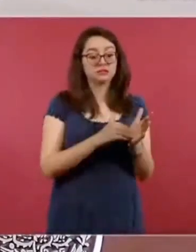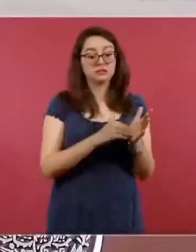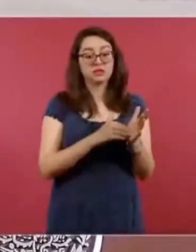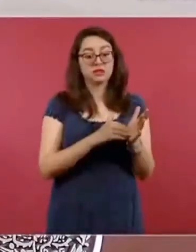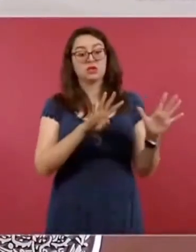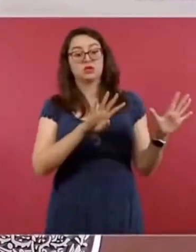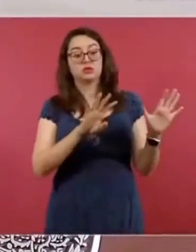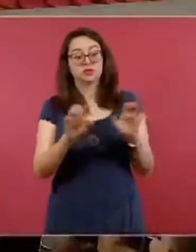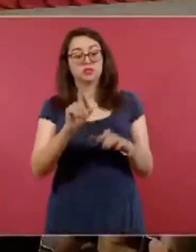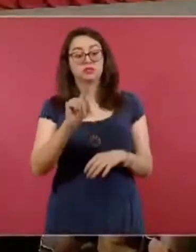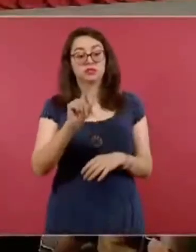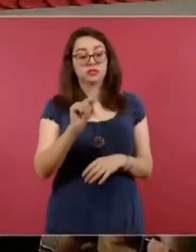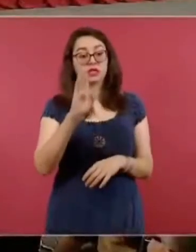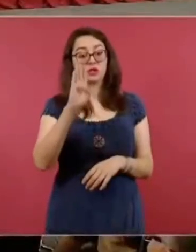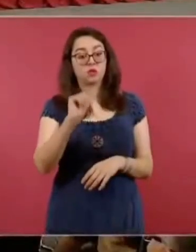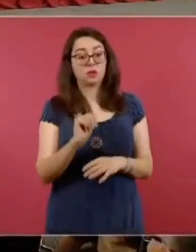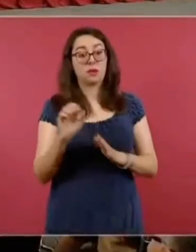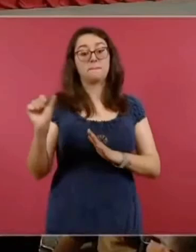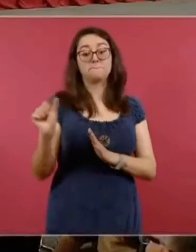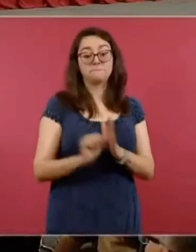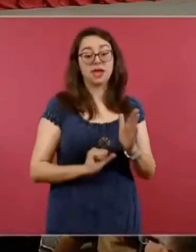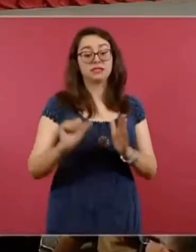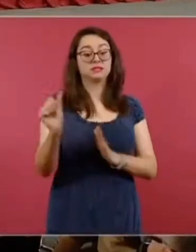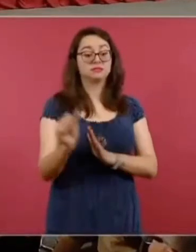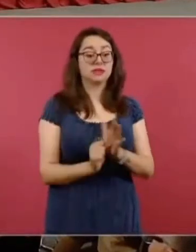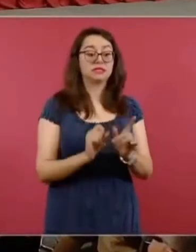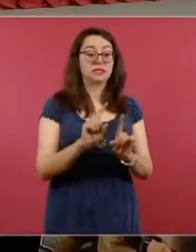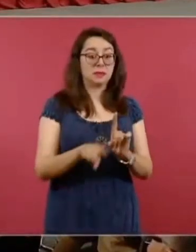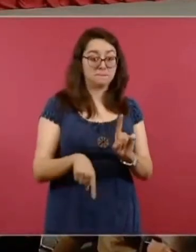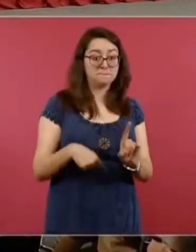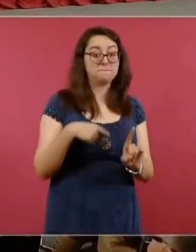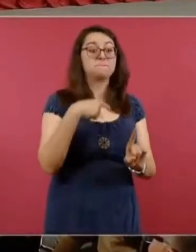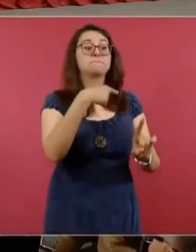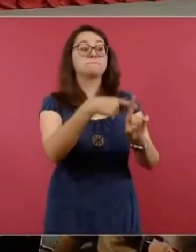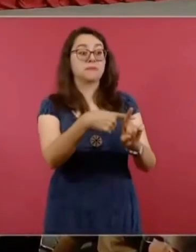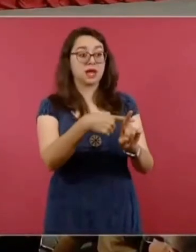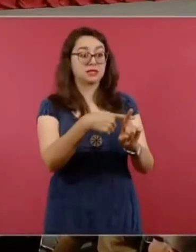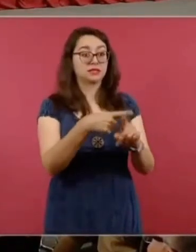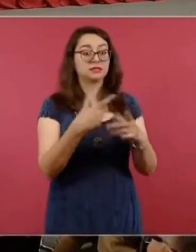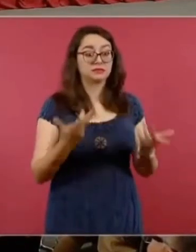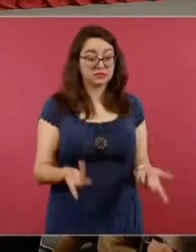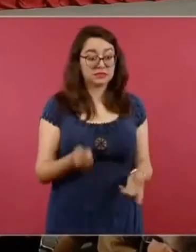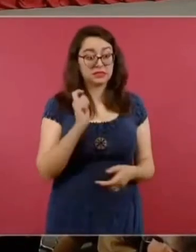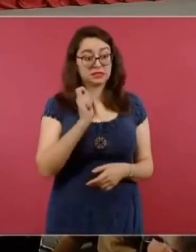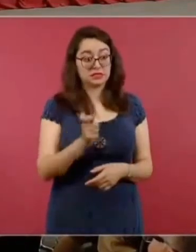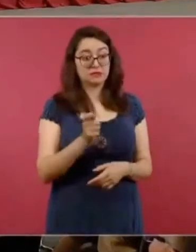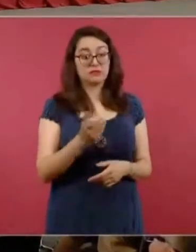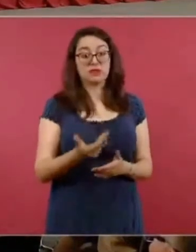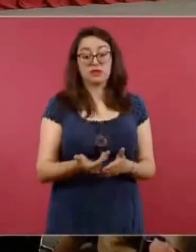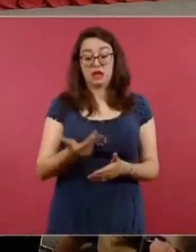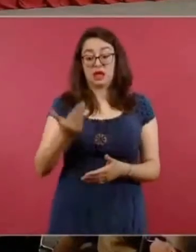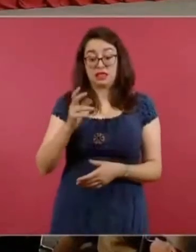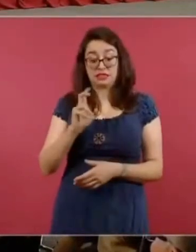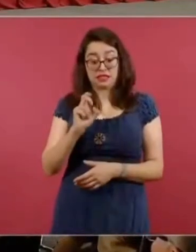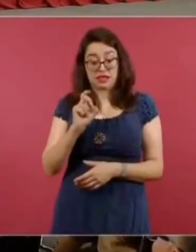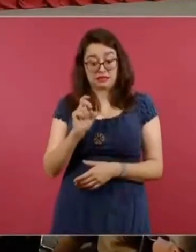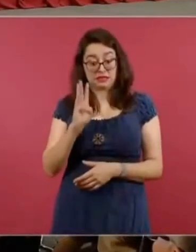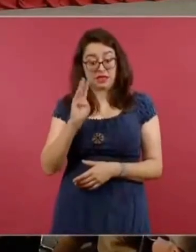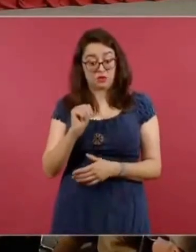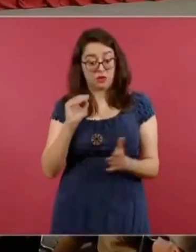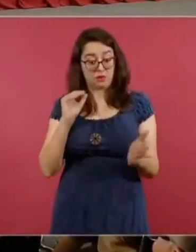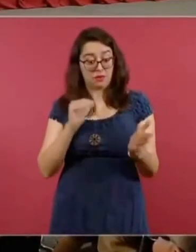10,979 pesos mensuales para los médicos pertenecientes a la zona 2, para pasar de ganar 39,021 pesos